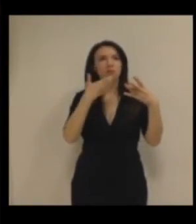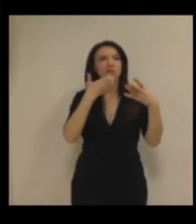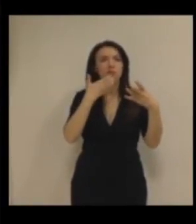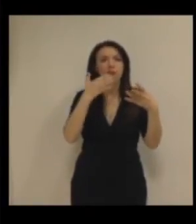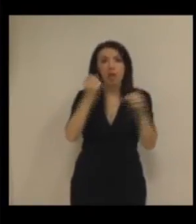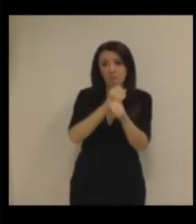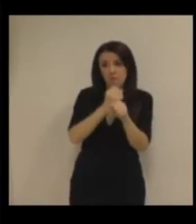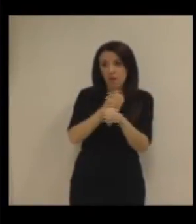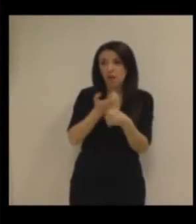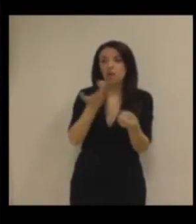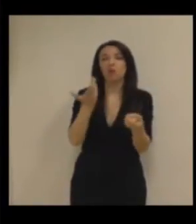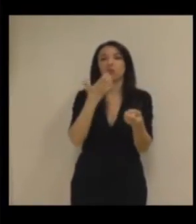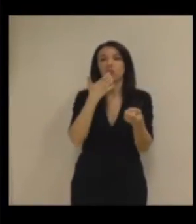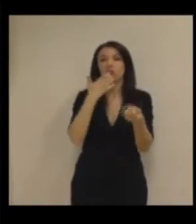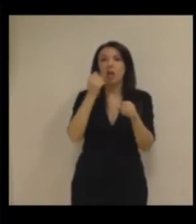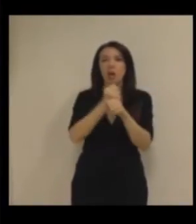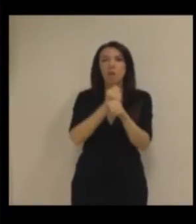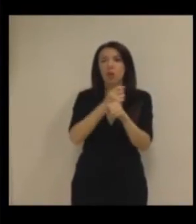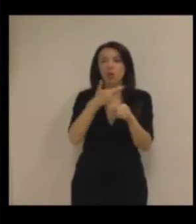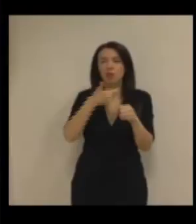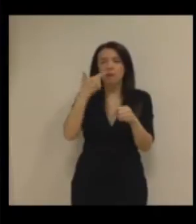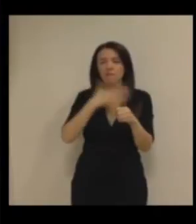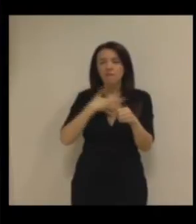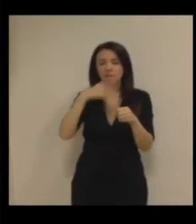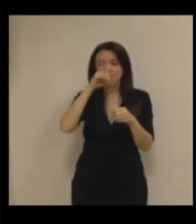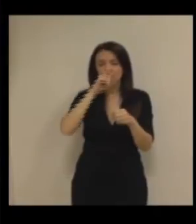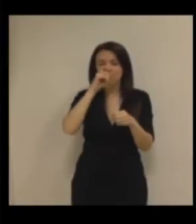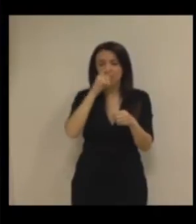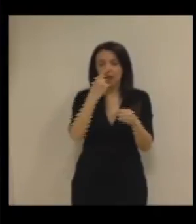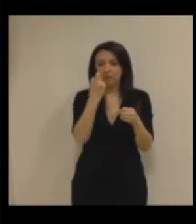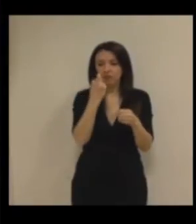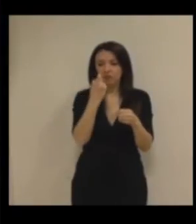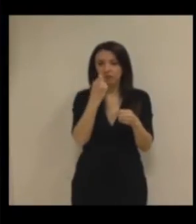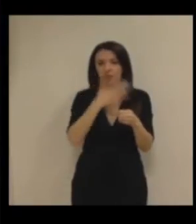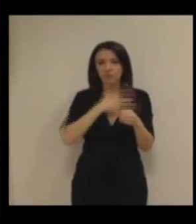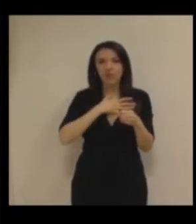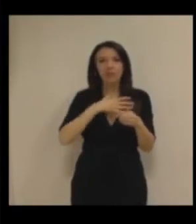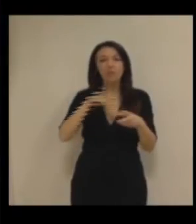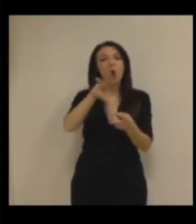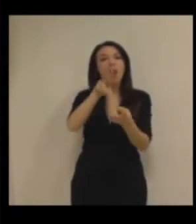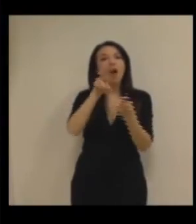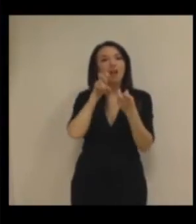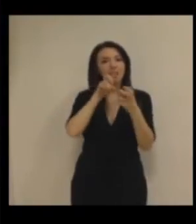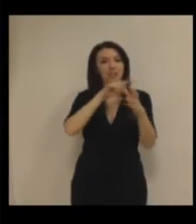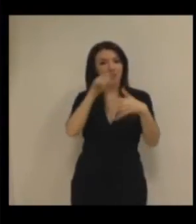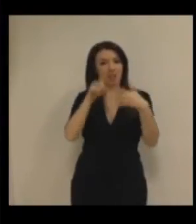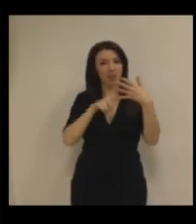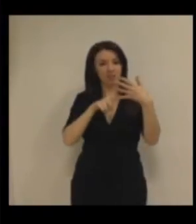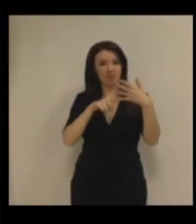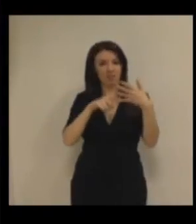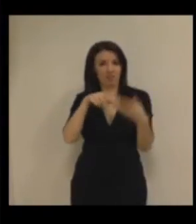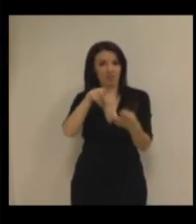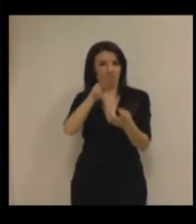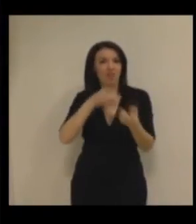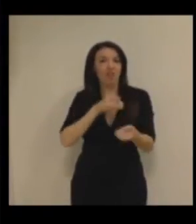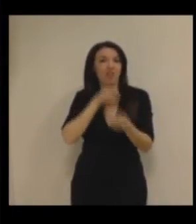empleo. Sí, empleo, no, pero es que quería recordar el de la renta. Declaración de la renta.